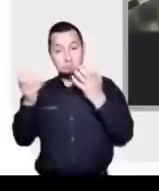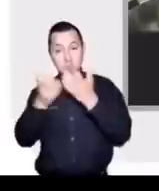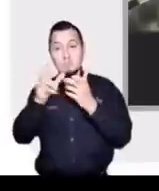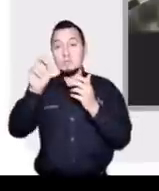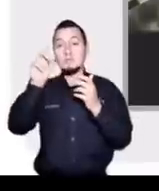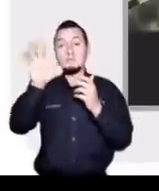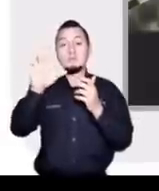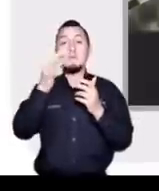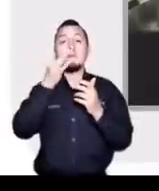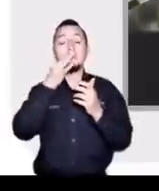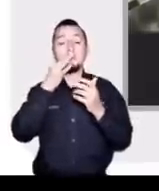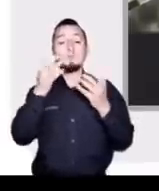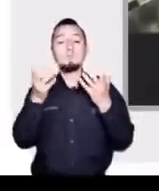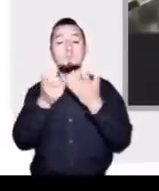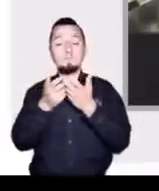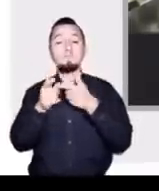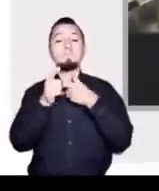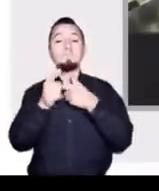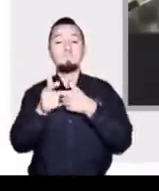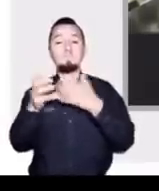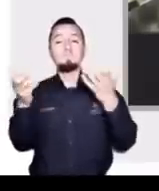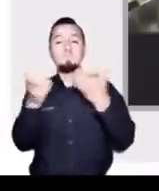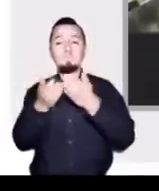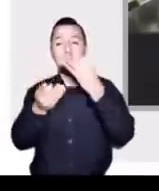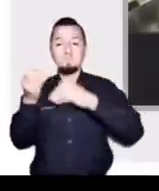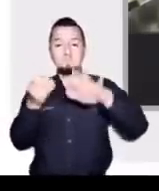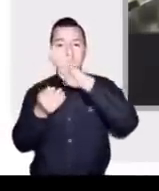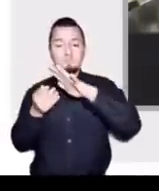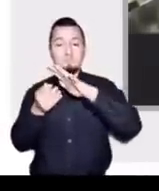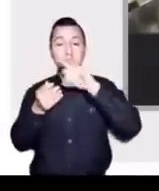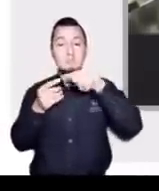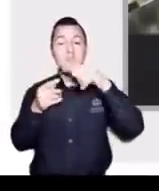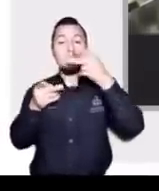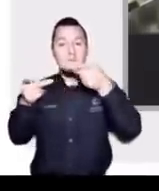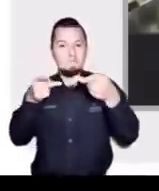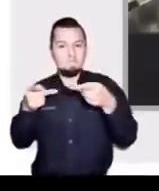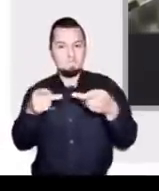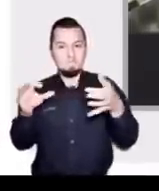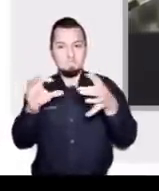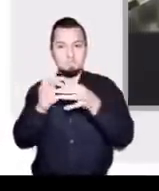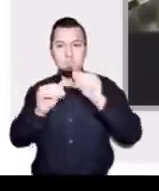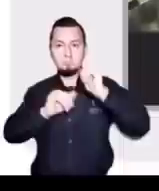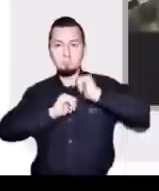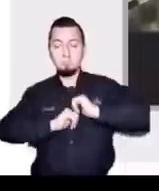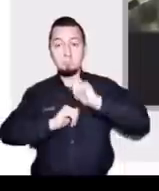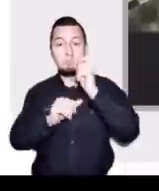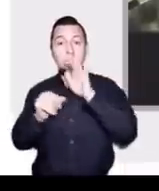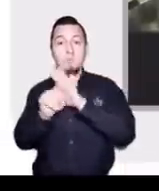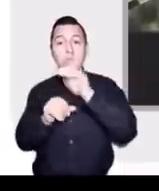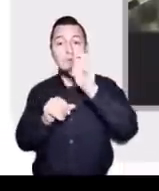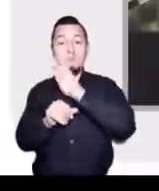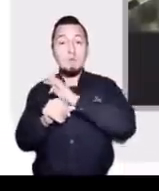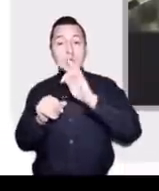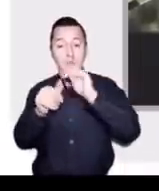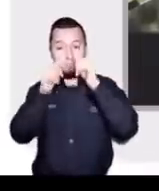y es un sistema de transporte que se incorpora a todo el sistema de recaudo, por lo cual se va a poder utilizar la